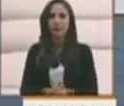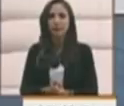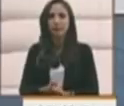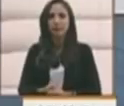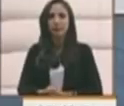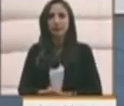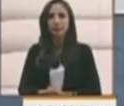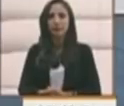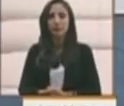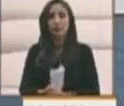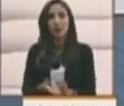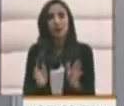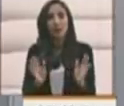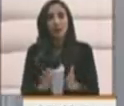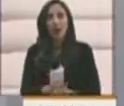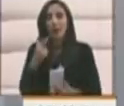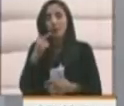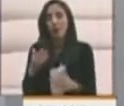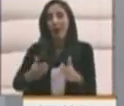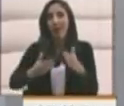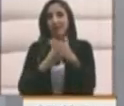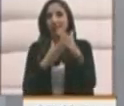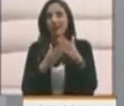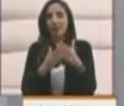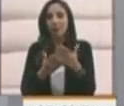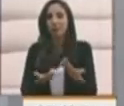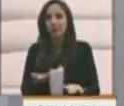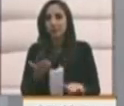Sin duda alguna, se trató de un ataque